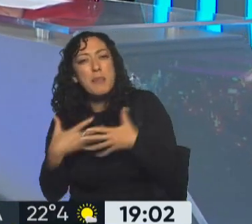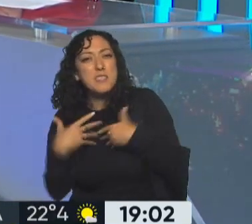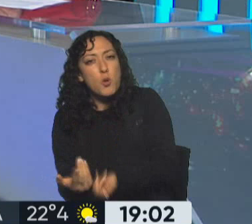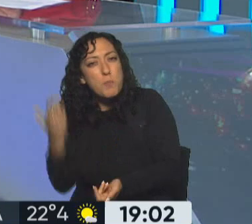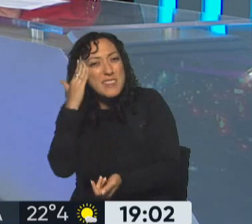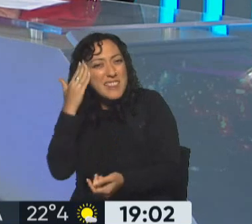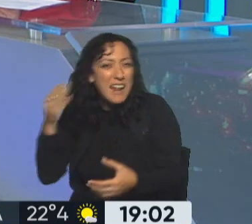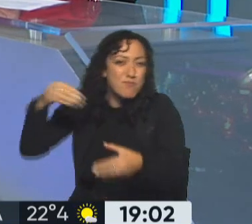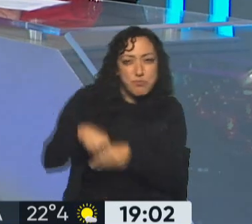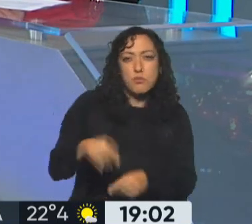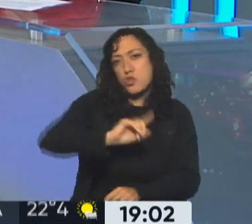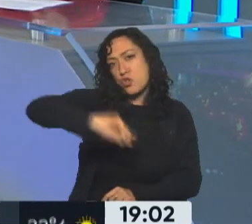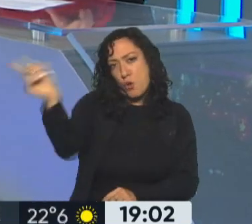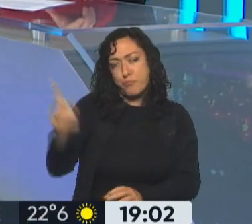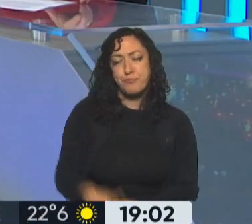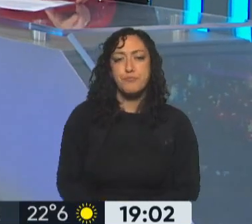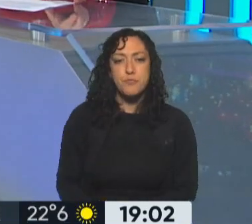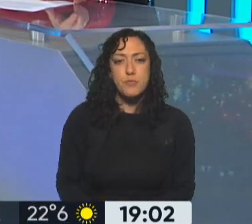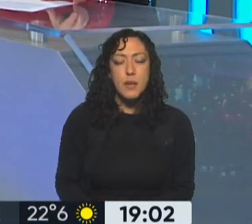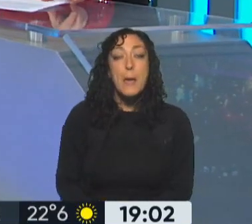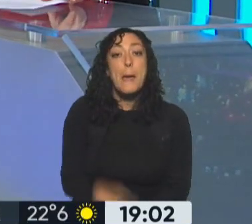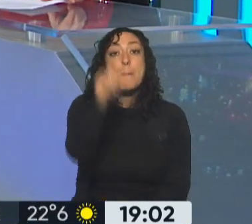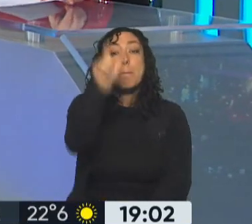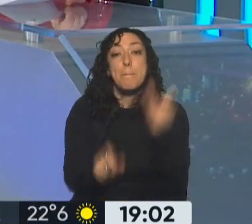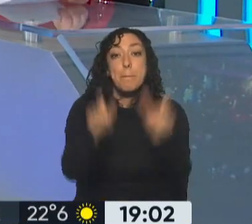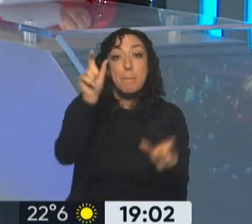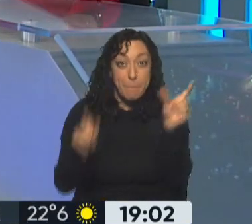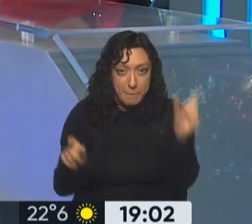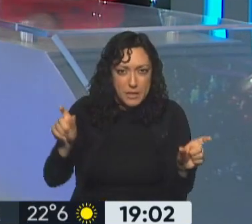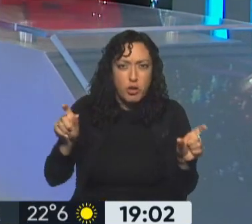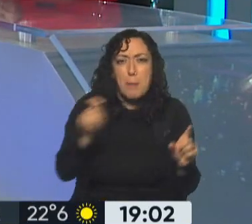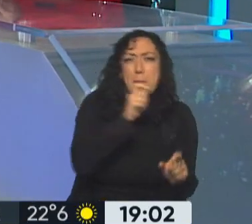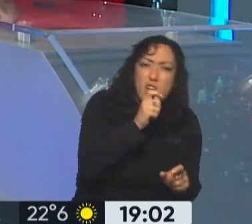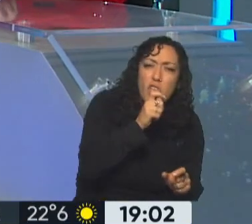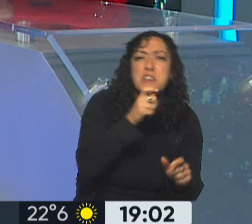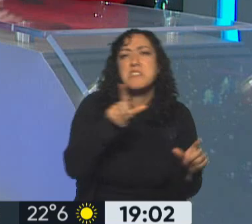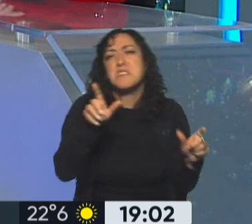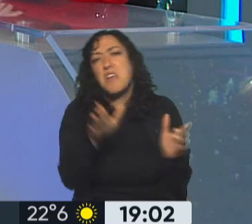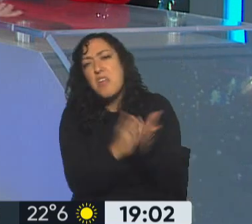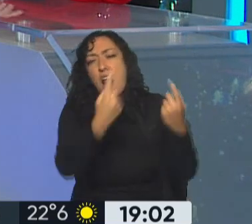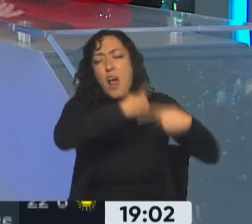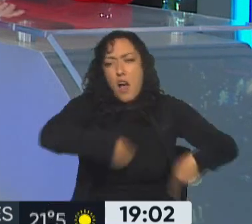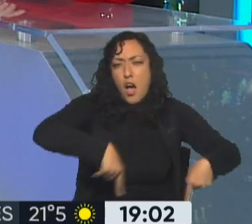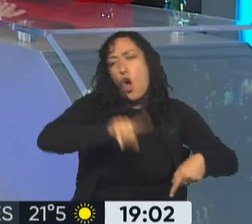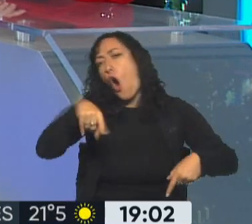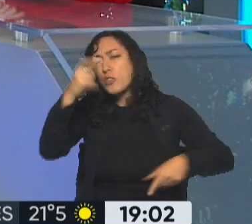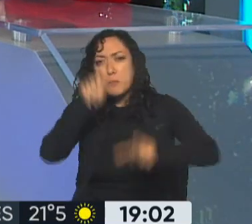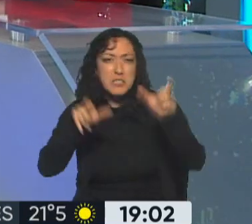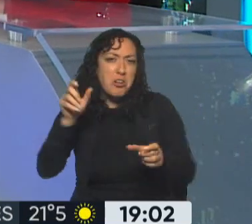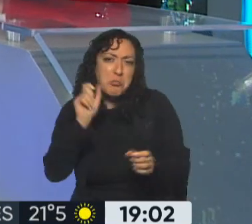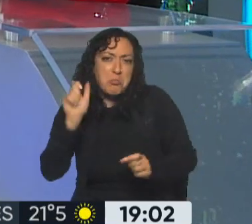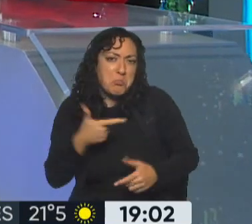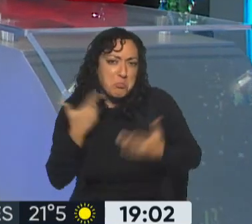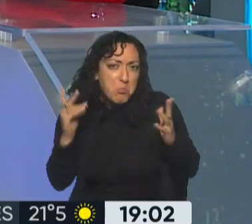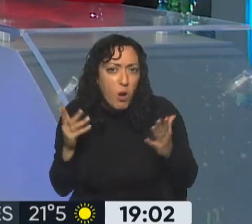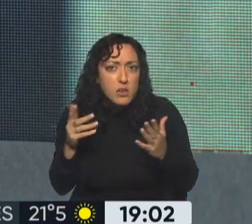mental. Miriam, esto está apuntado para quien quiera acceder más allá del periodismo, Por desde los supuesto. distintos medios de comunicación.